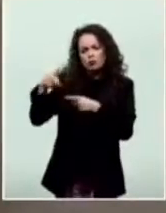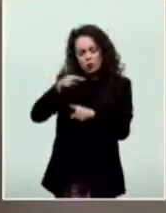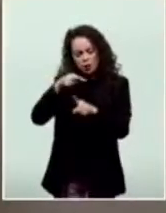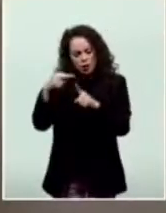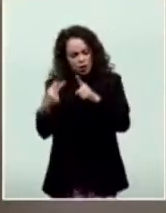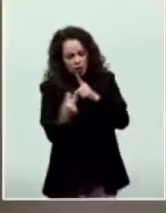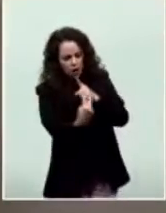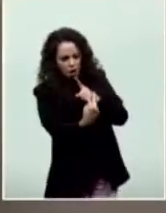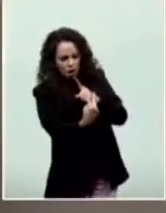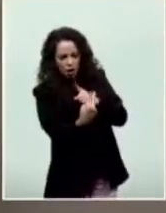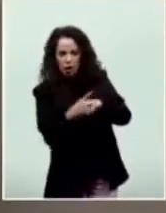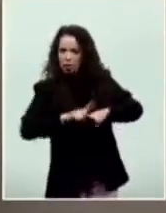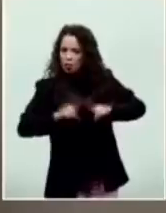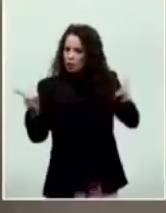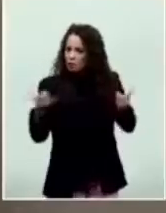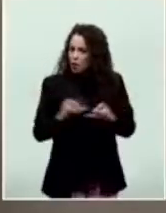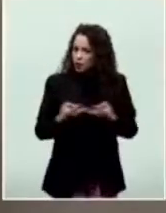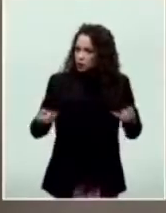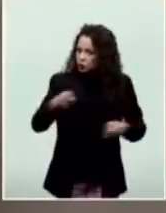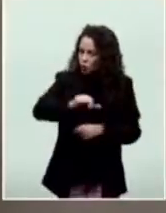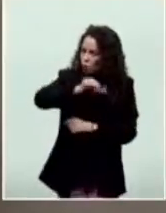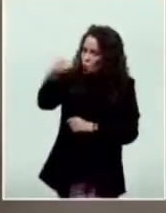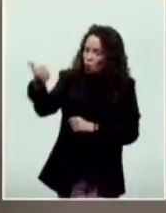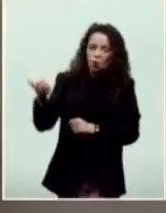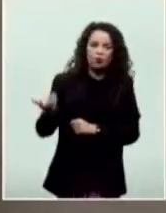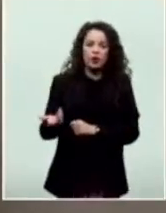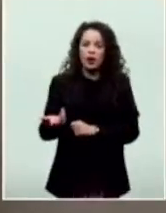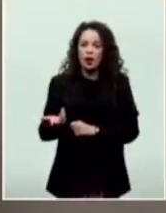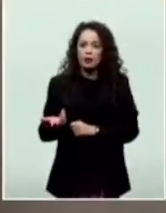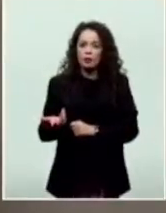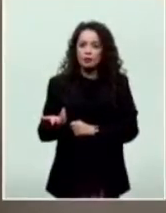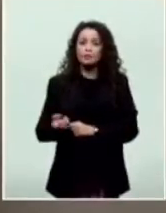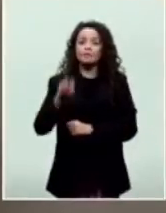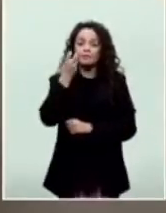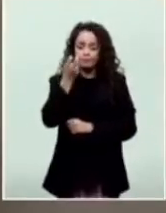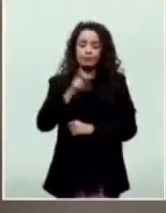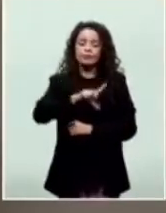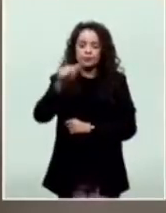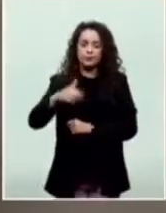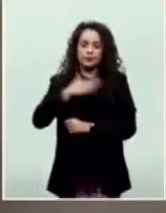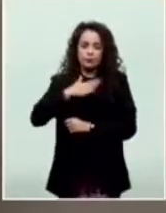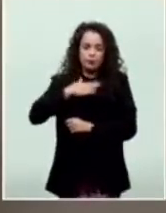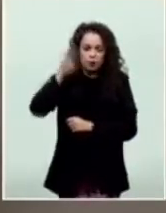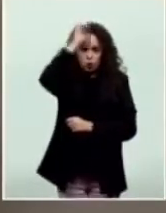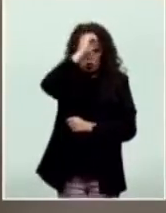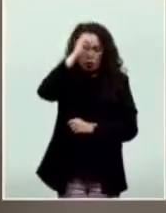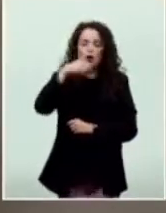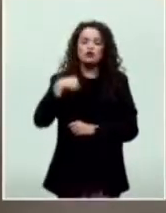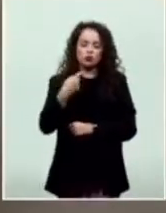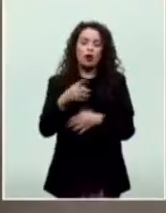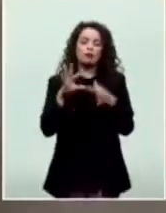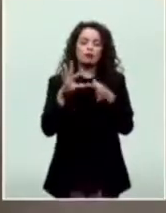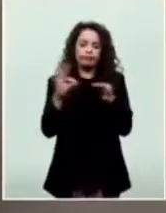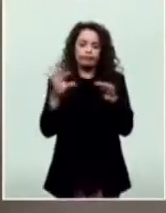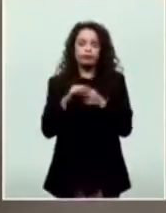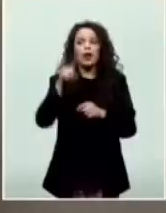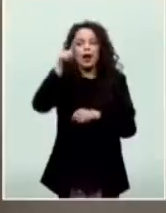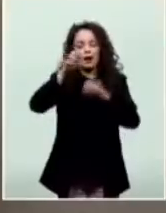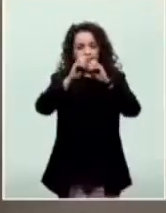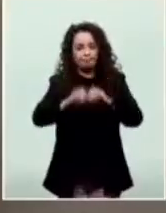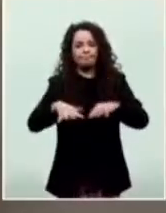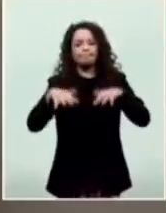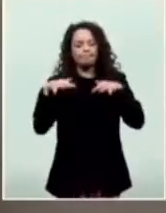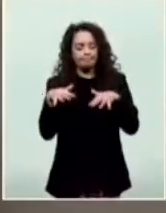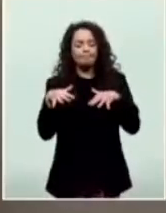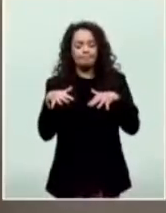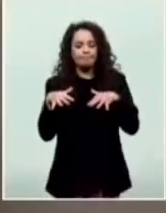otra? Entonces, yo daré mi punto de vista, obviamente, en la sesión, pero sí me